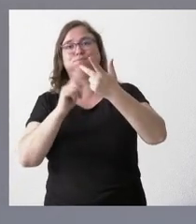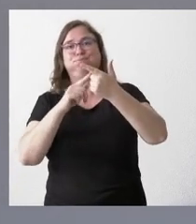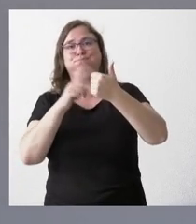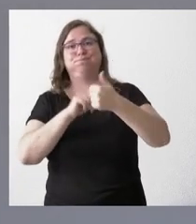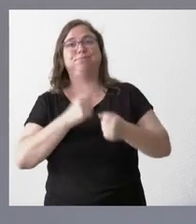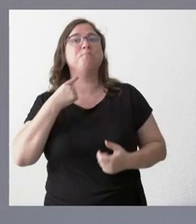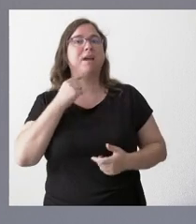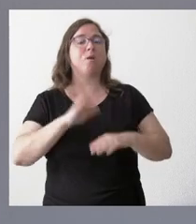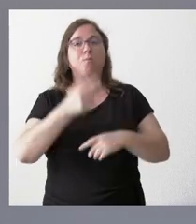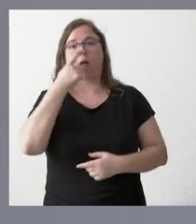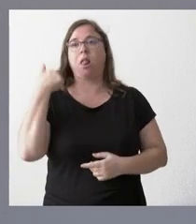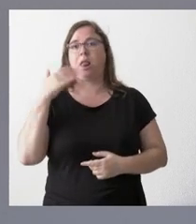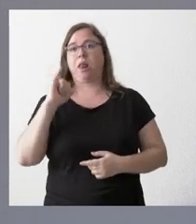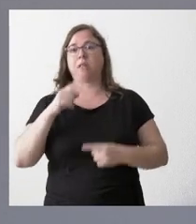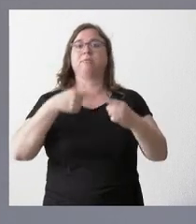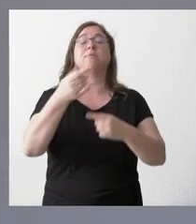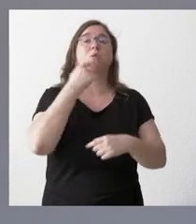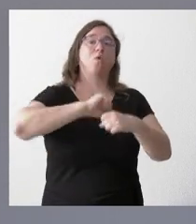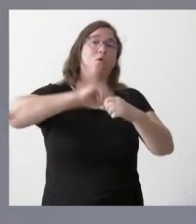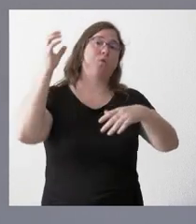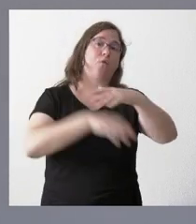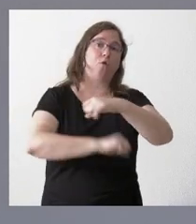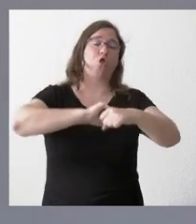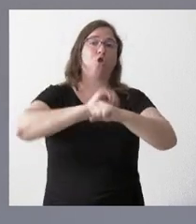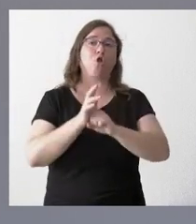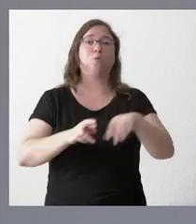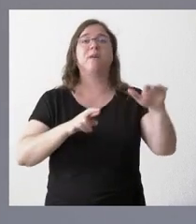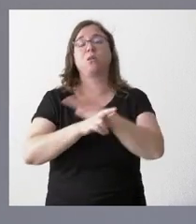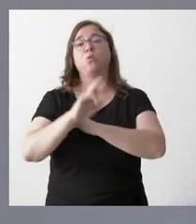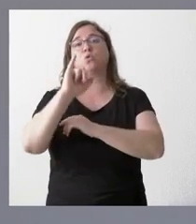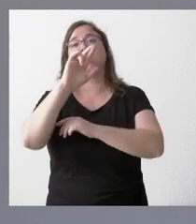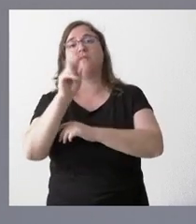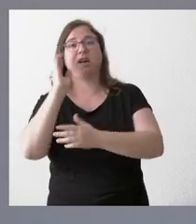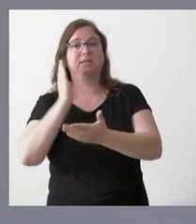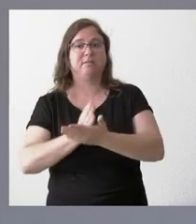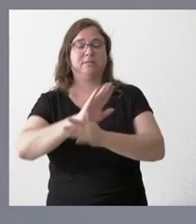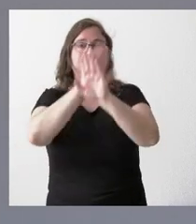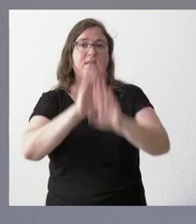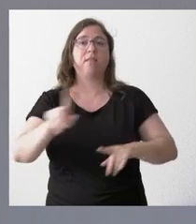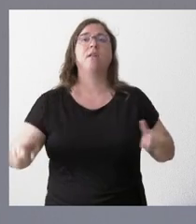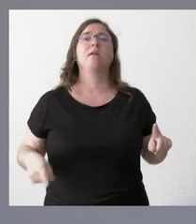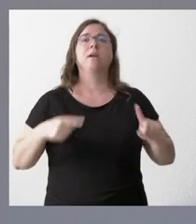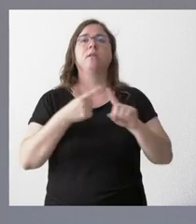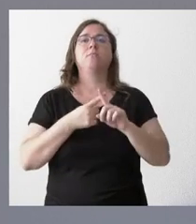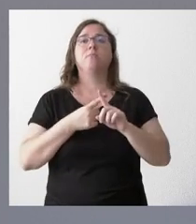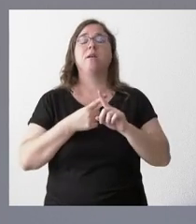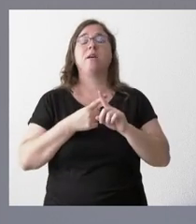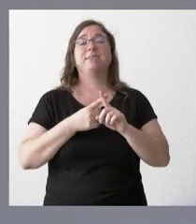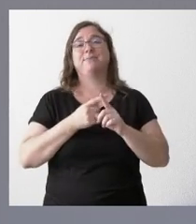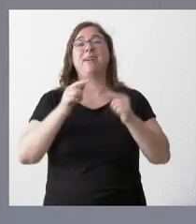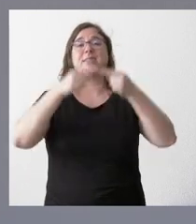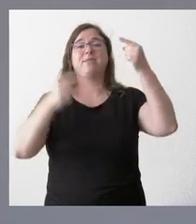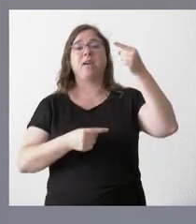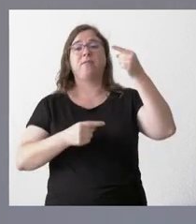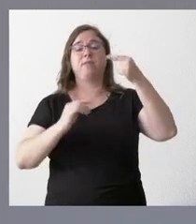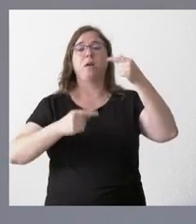esas actuaciones, como es este fondo COVID, como son los recursos por la sentencia del IVA o como es la reducción progresiva del escenario de déficit.